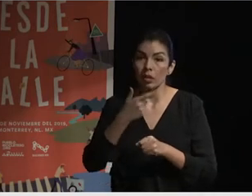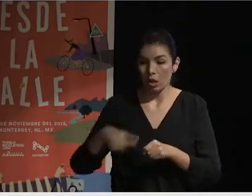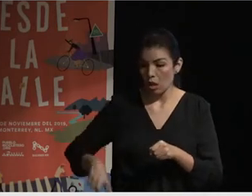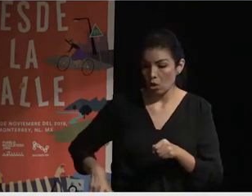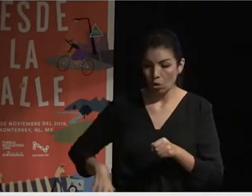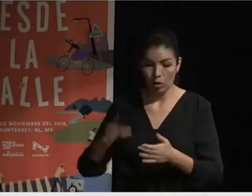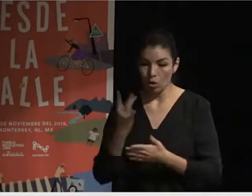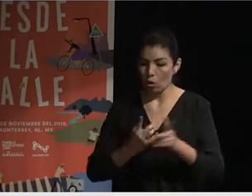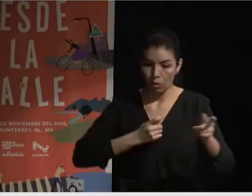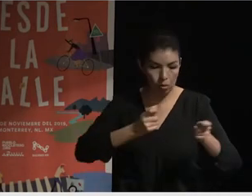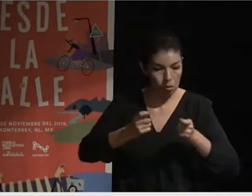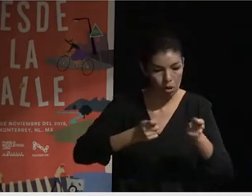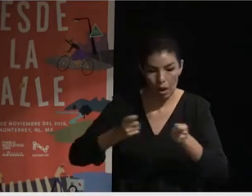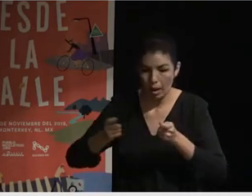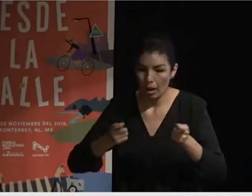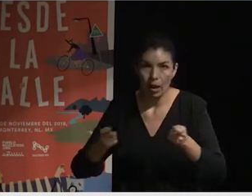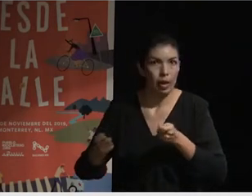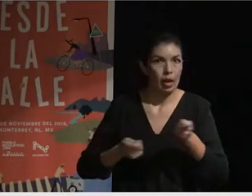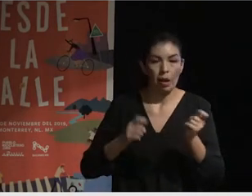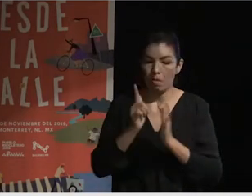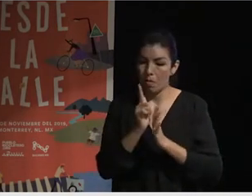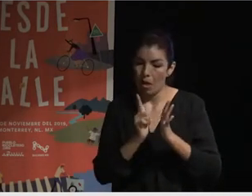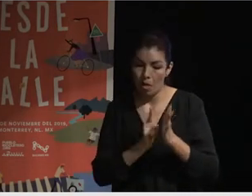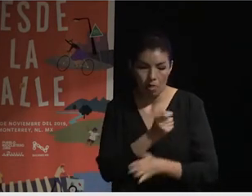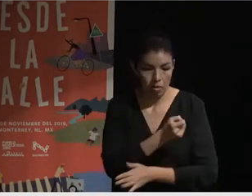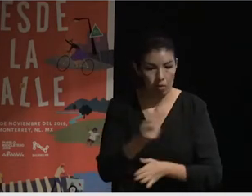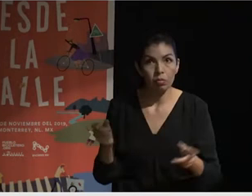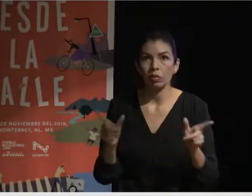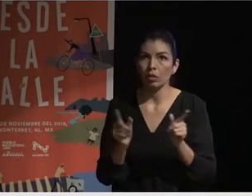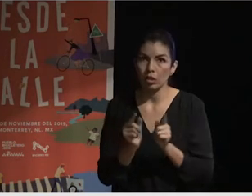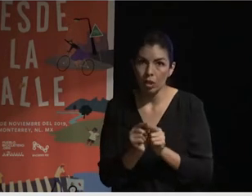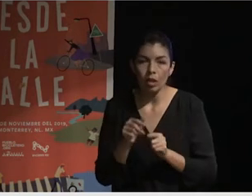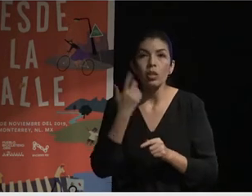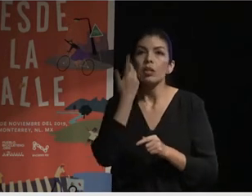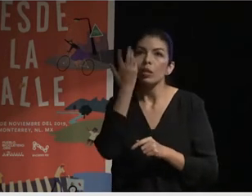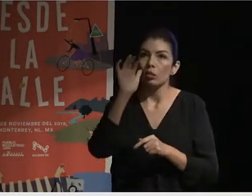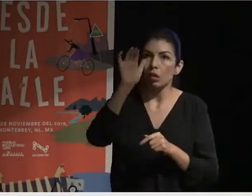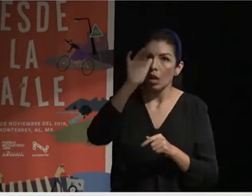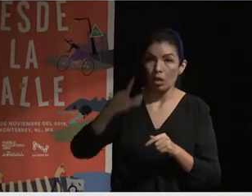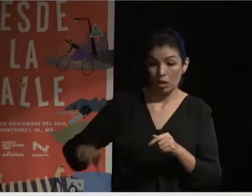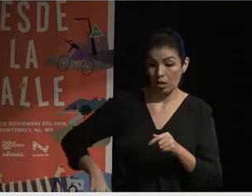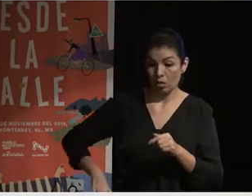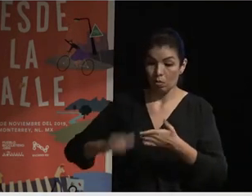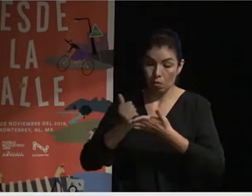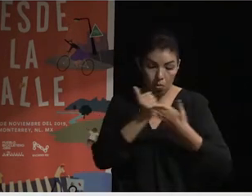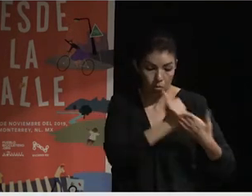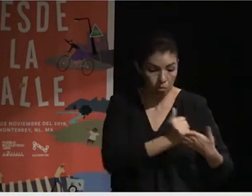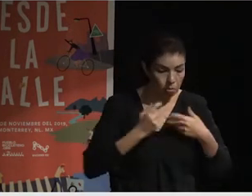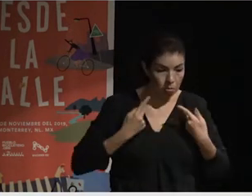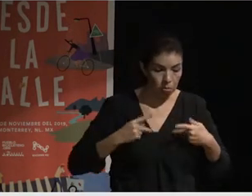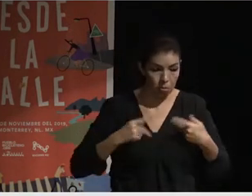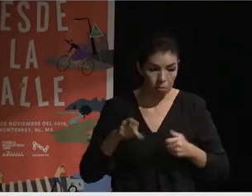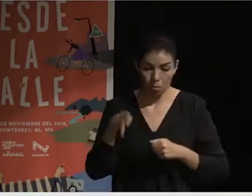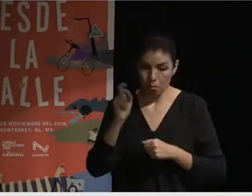acá la parte importante es pongamos al Estado a trabajar en función de la gente. Esa es yo creo que la parte fundamental